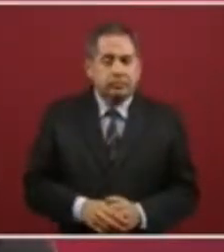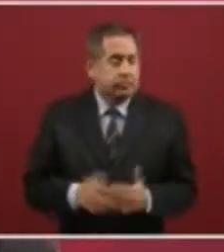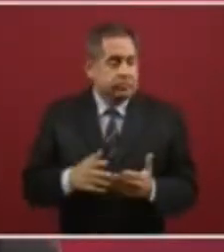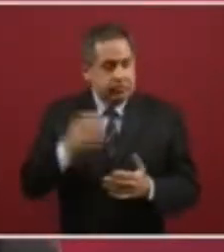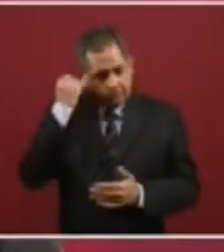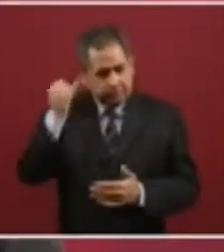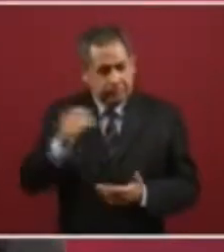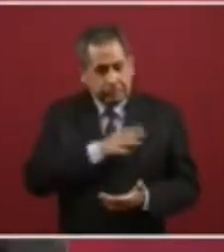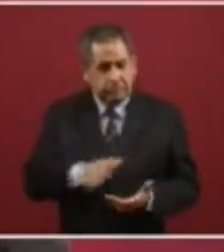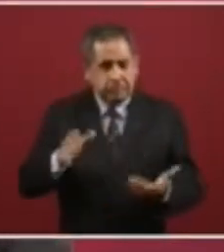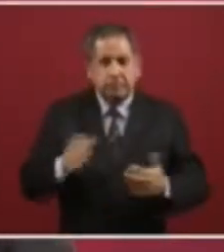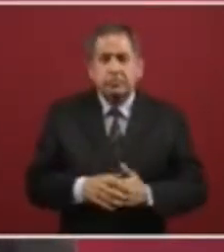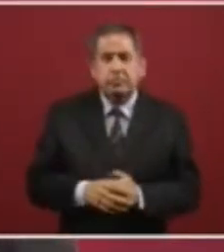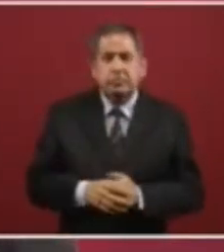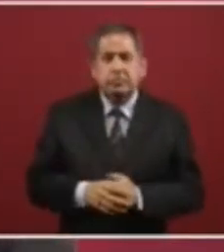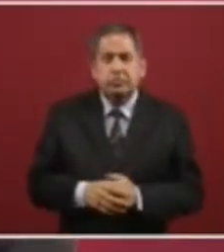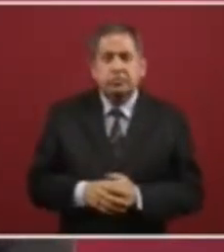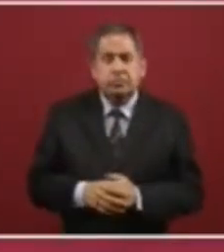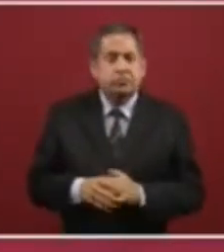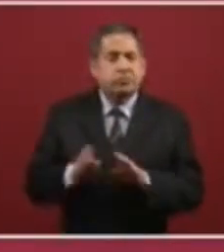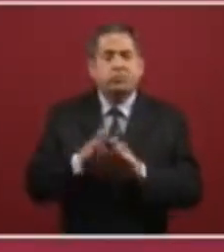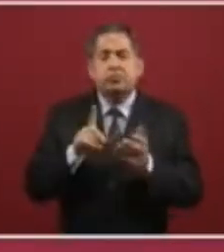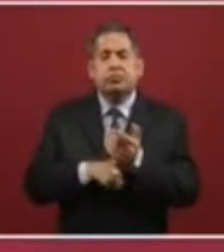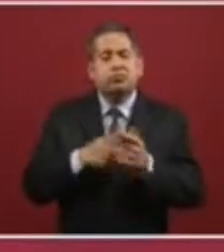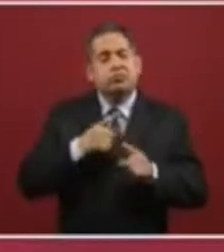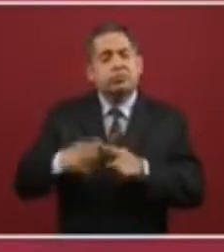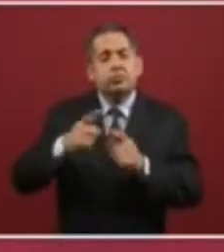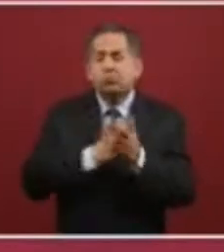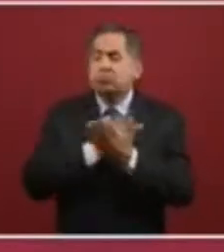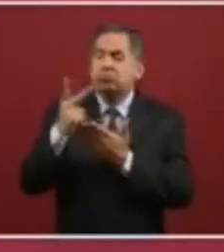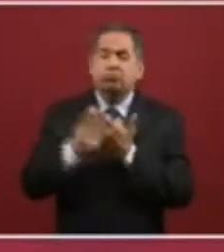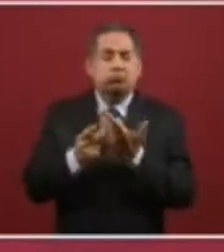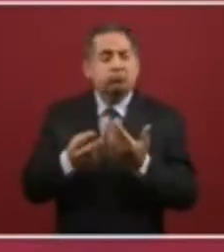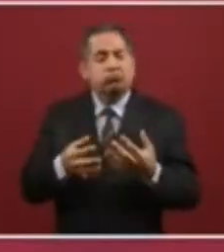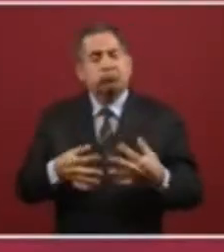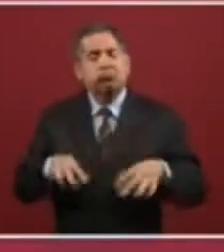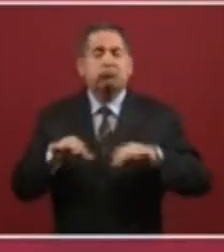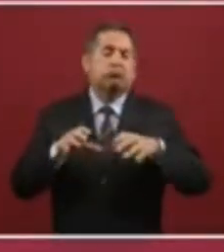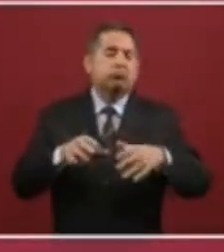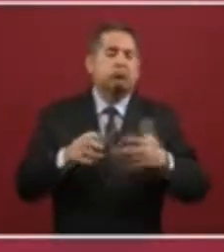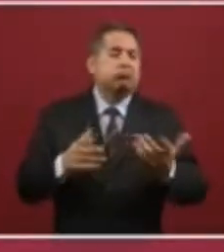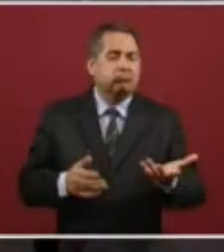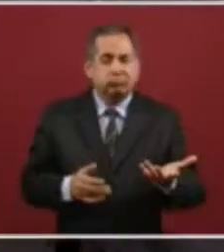Imagínense que todos los programas sociales,